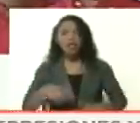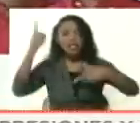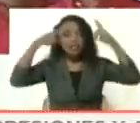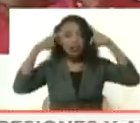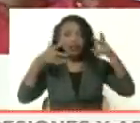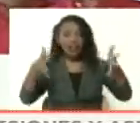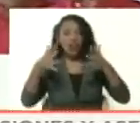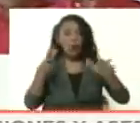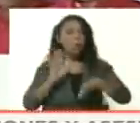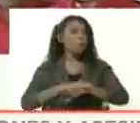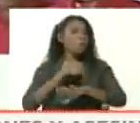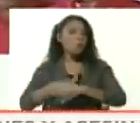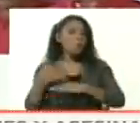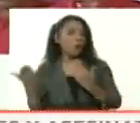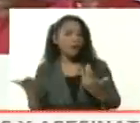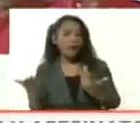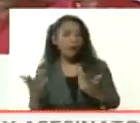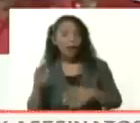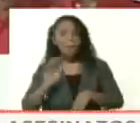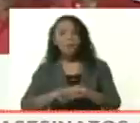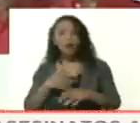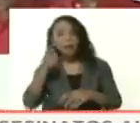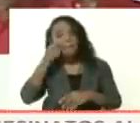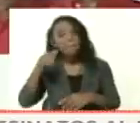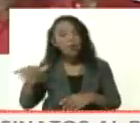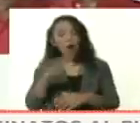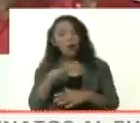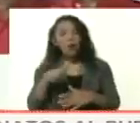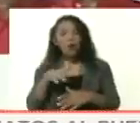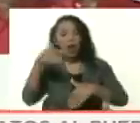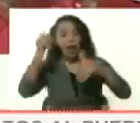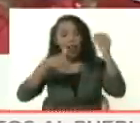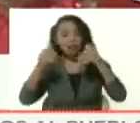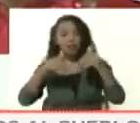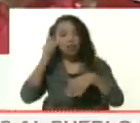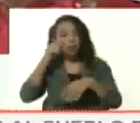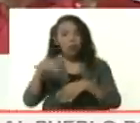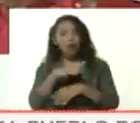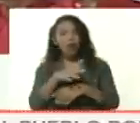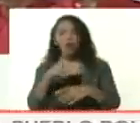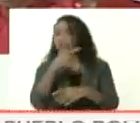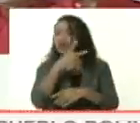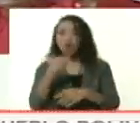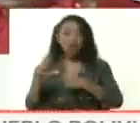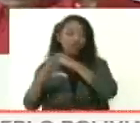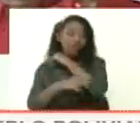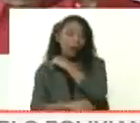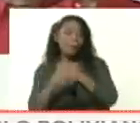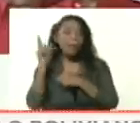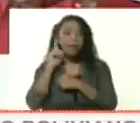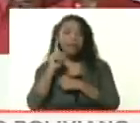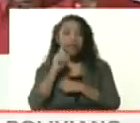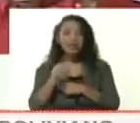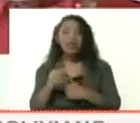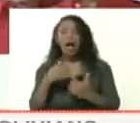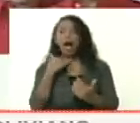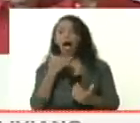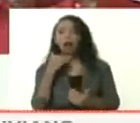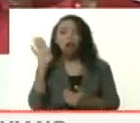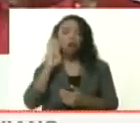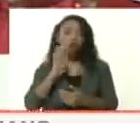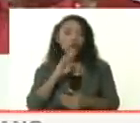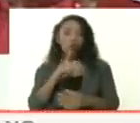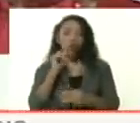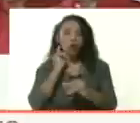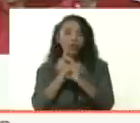Porque tenía pueblo. Las elecciones se ganan con pueblo. No se ganan con trampas, no se ganan con mentiras, no se ganan con redes sociales, se ganan